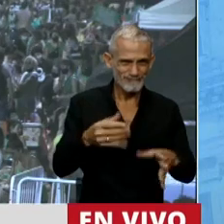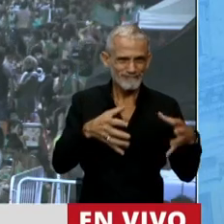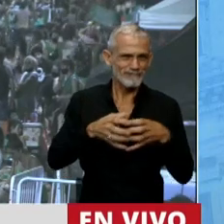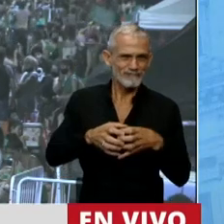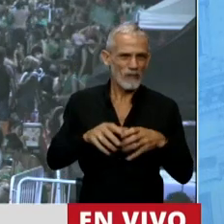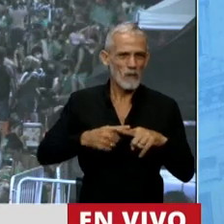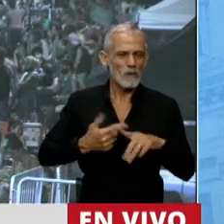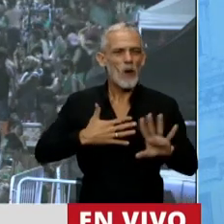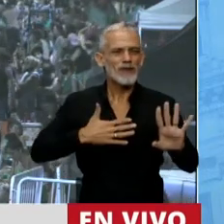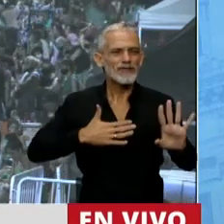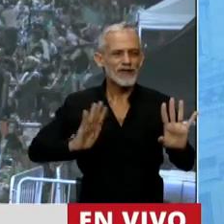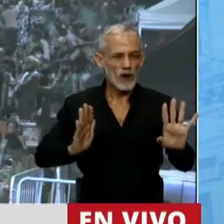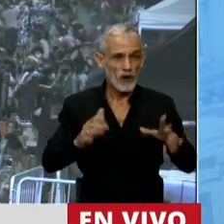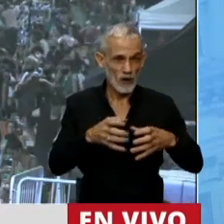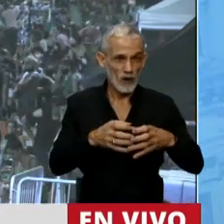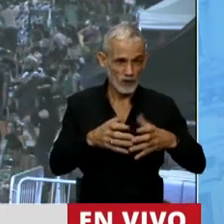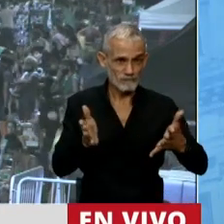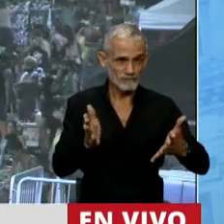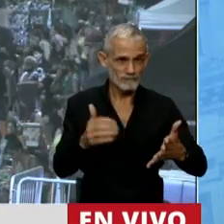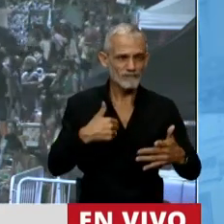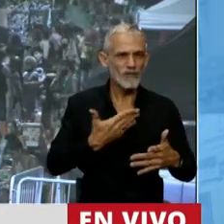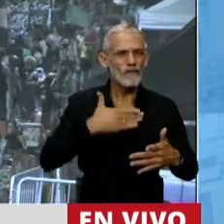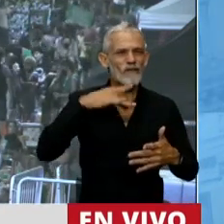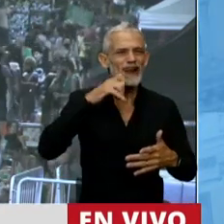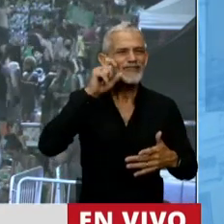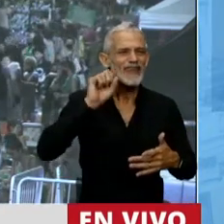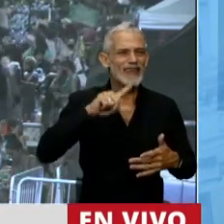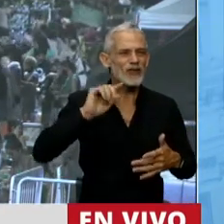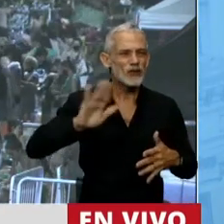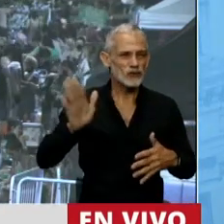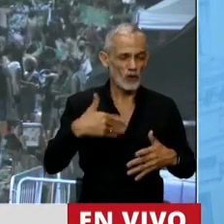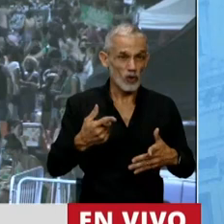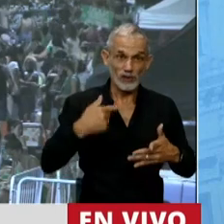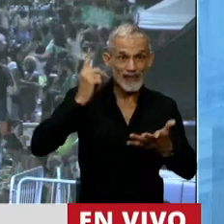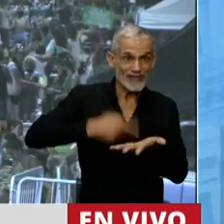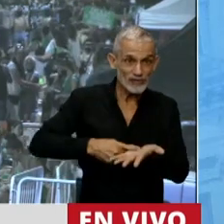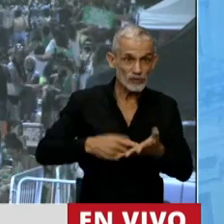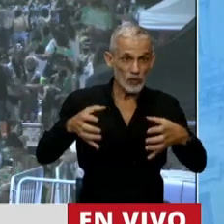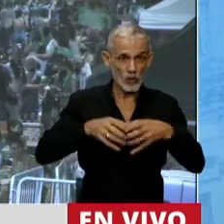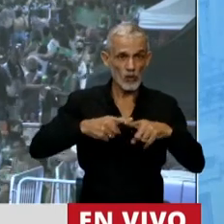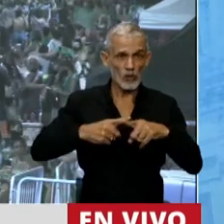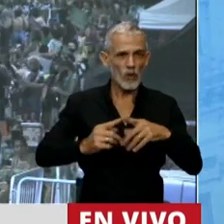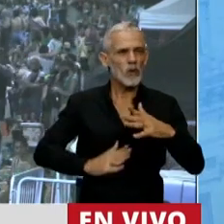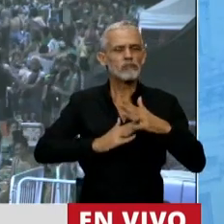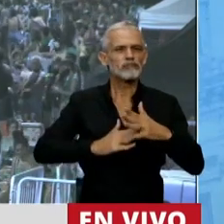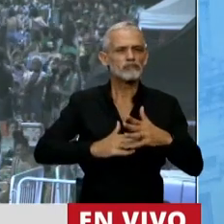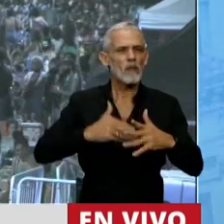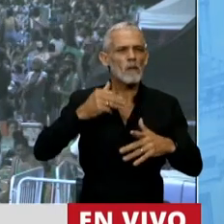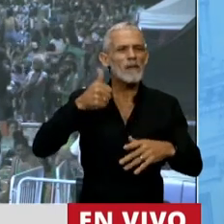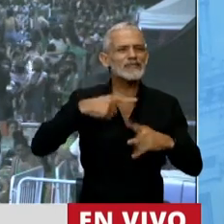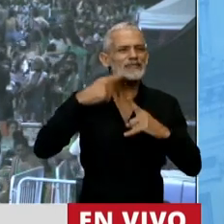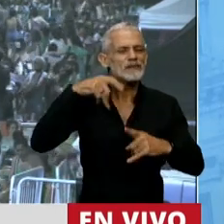bloque, donde también debo destacar la decisión del presidente de nuestro bloque, Máximo Kirchner,